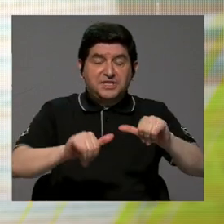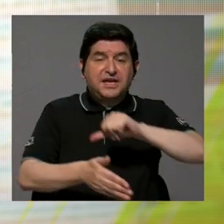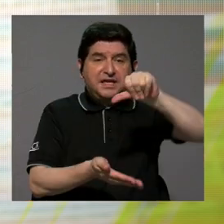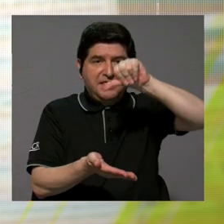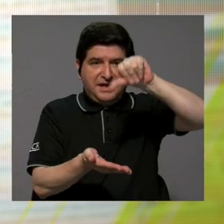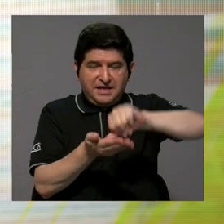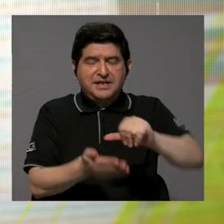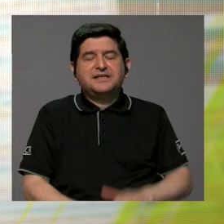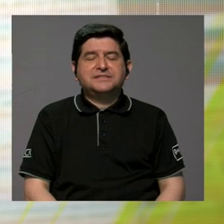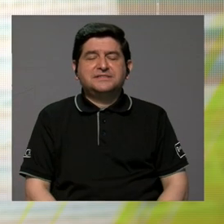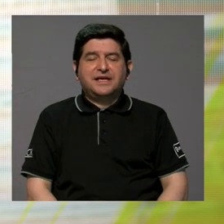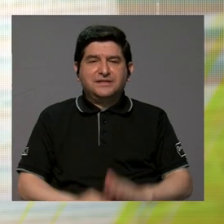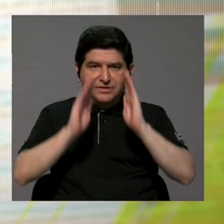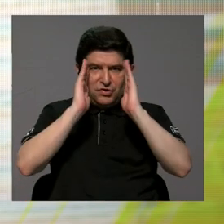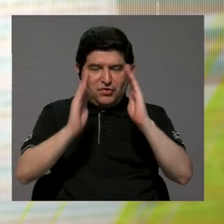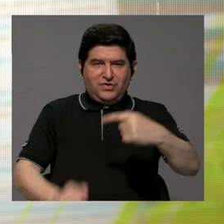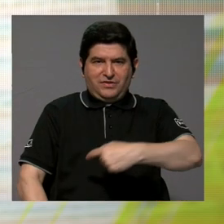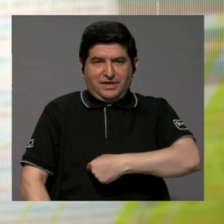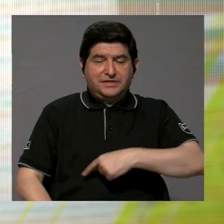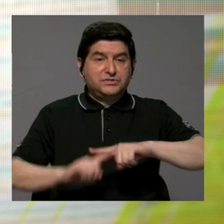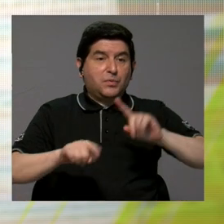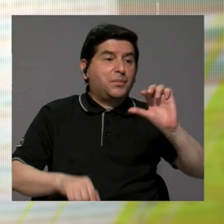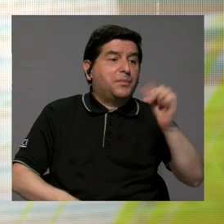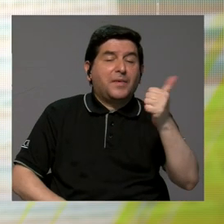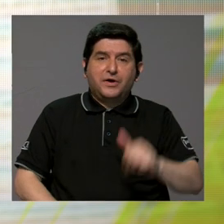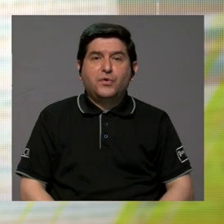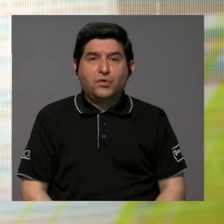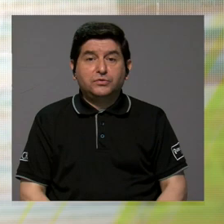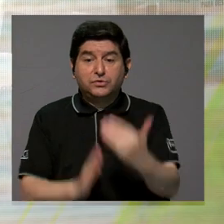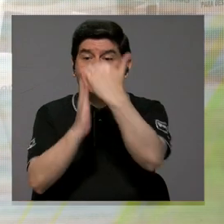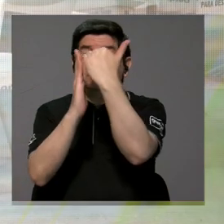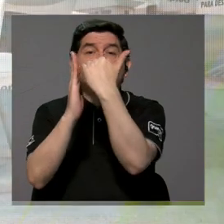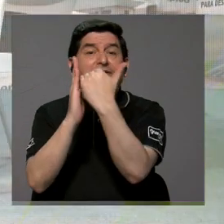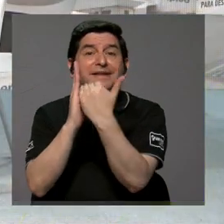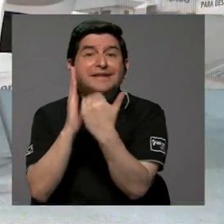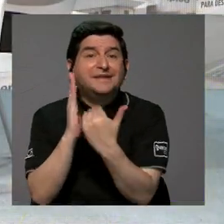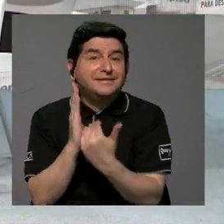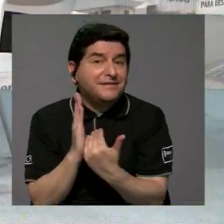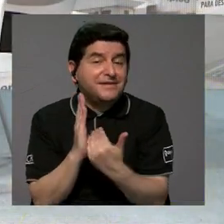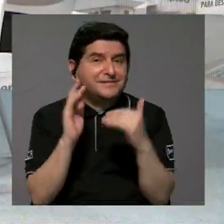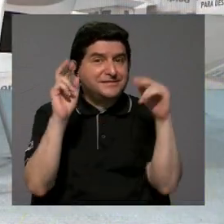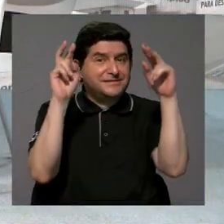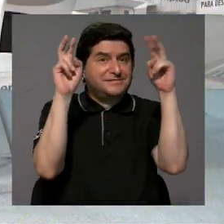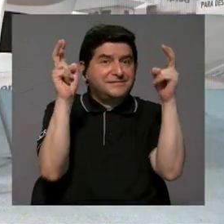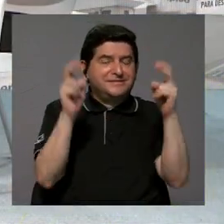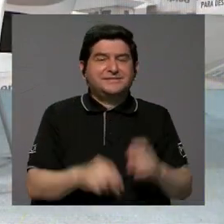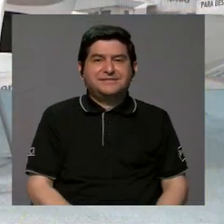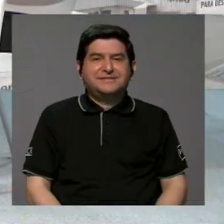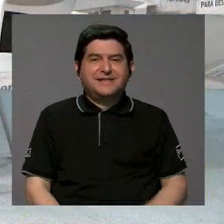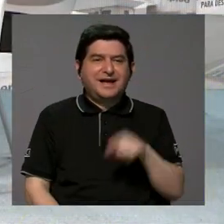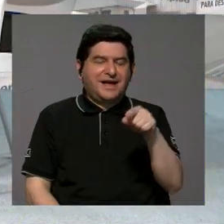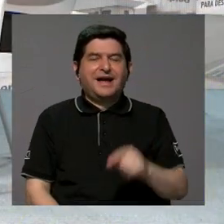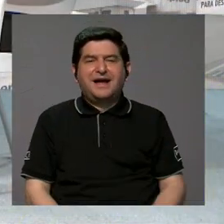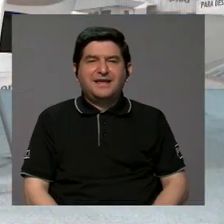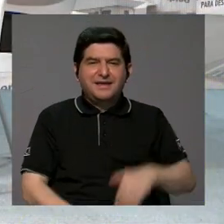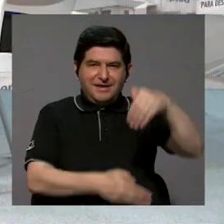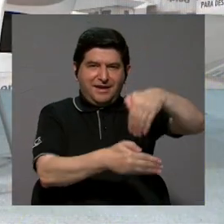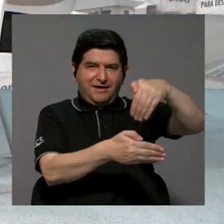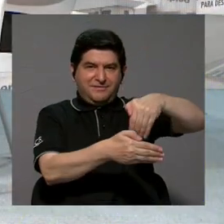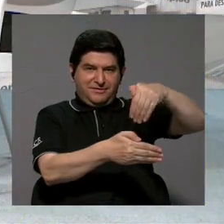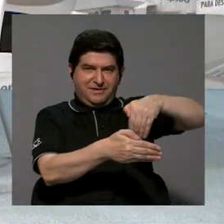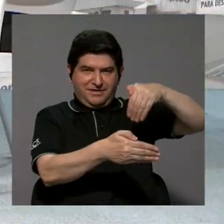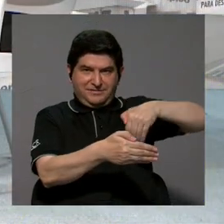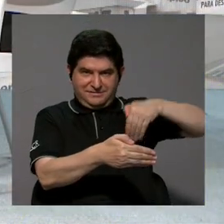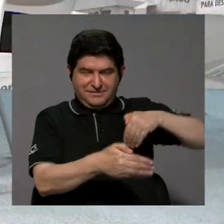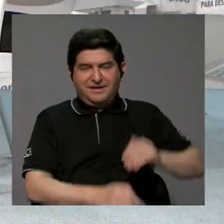centro de trasplante hepático. Pero muchos otros, incluso hay una lista que se llama una lista que, como en stop, ¿verdad? Que